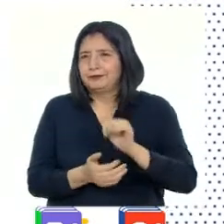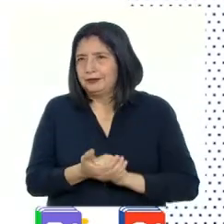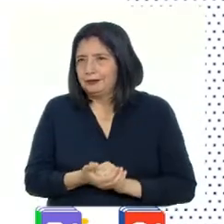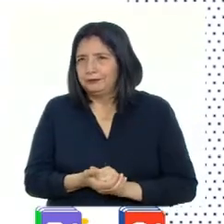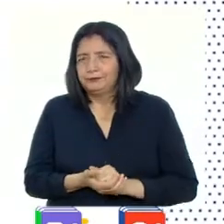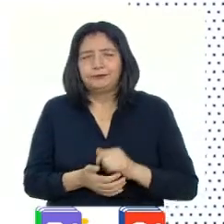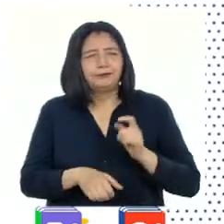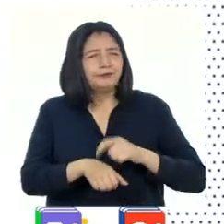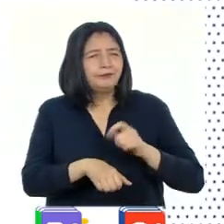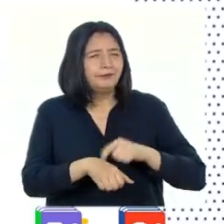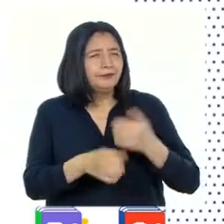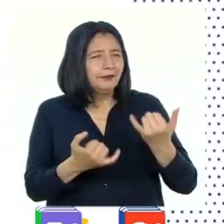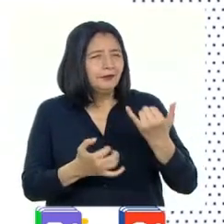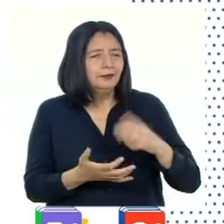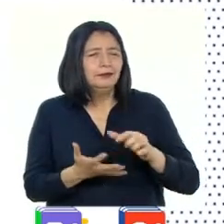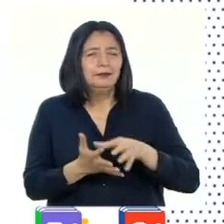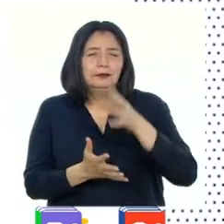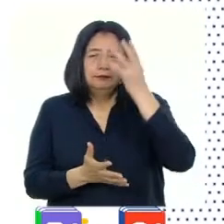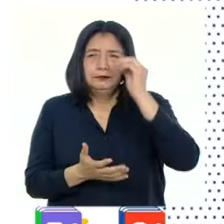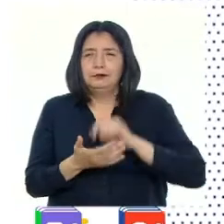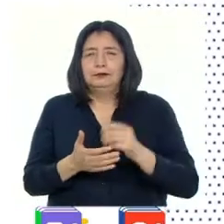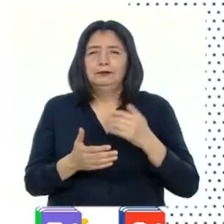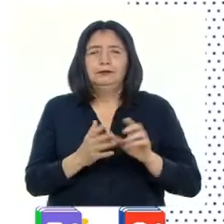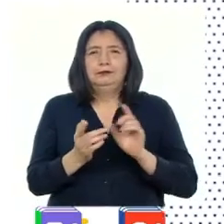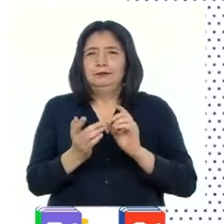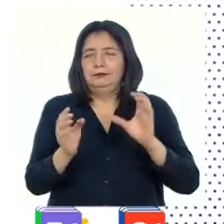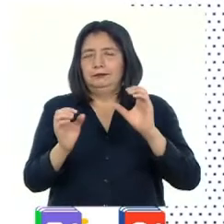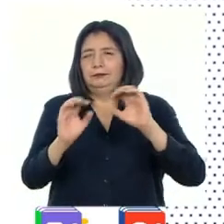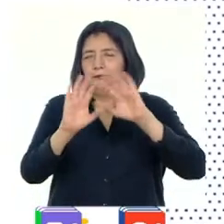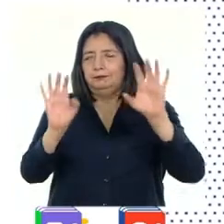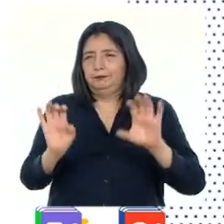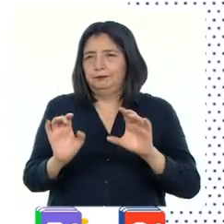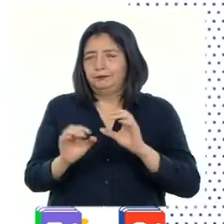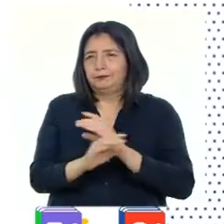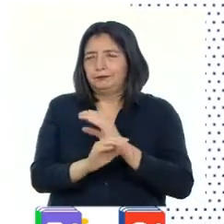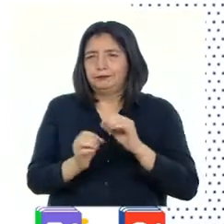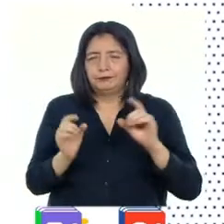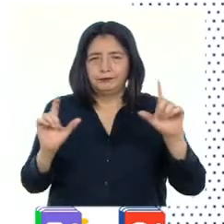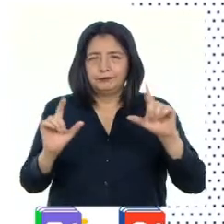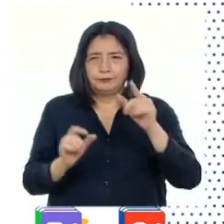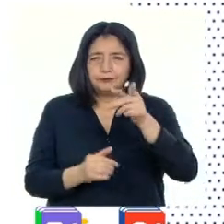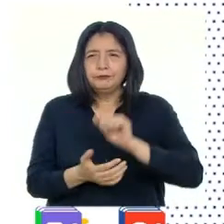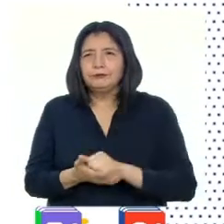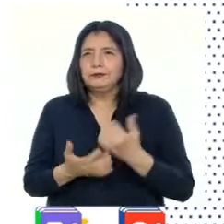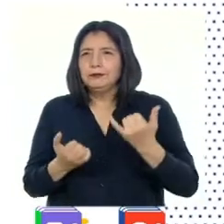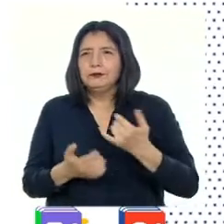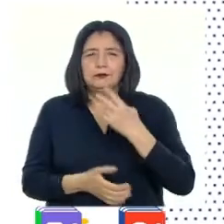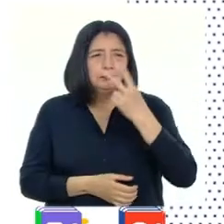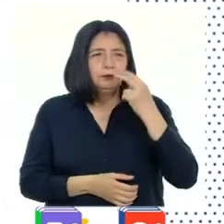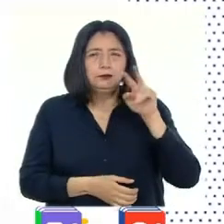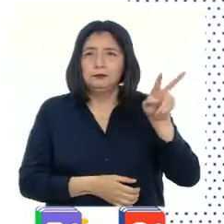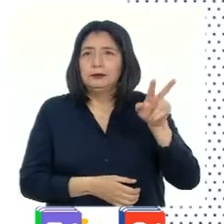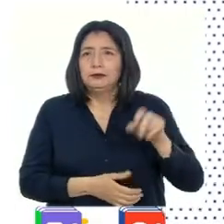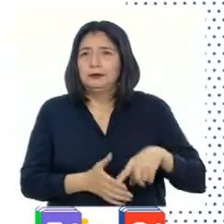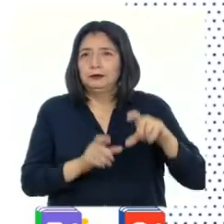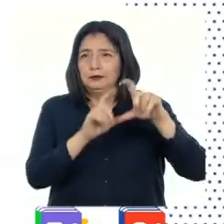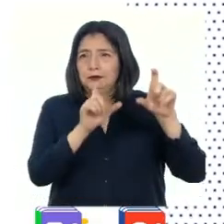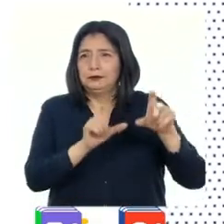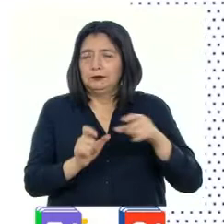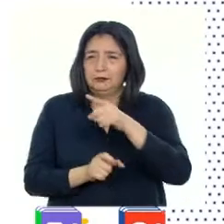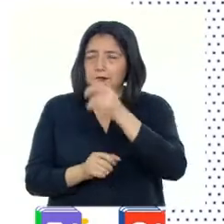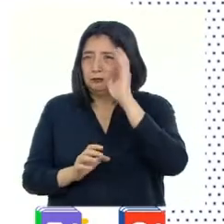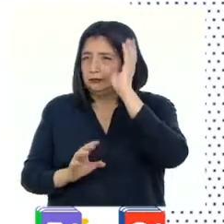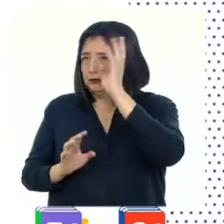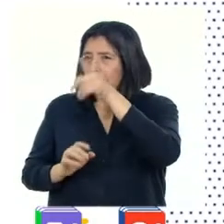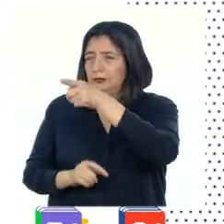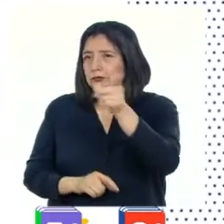estudiantes durante todo este tiempo de aprendizaje a distancia. Ahora te mostraré las estrofas y coro que he creado. Te invito a